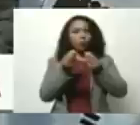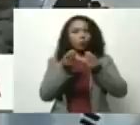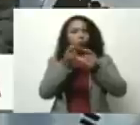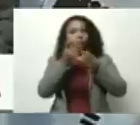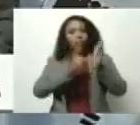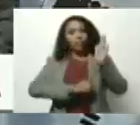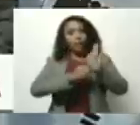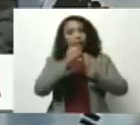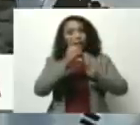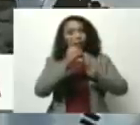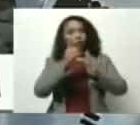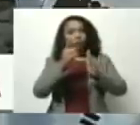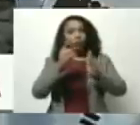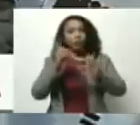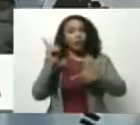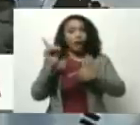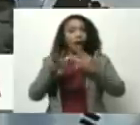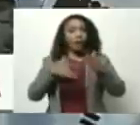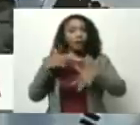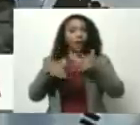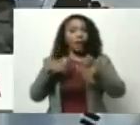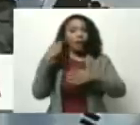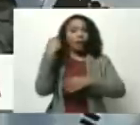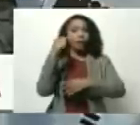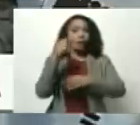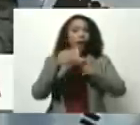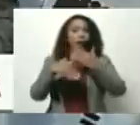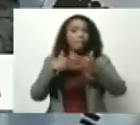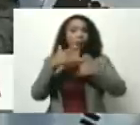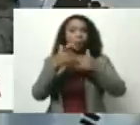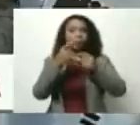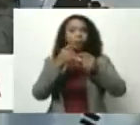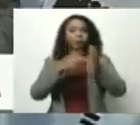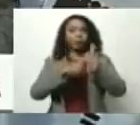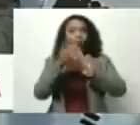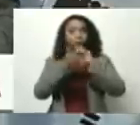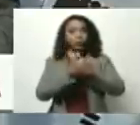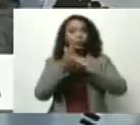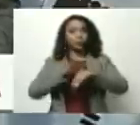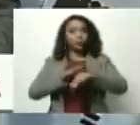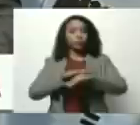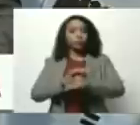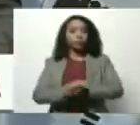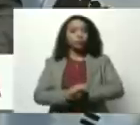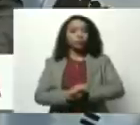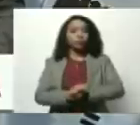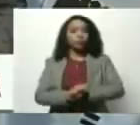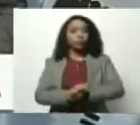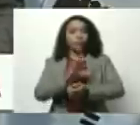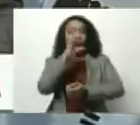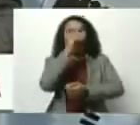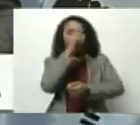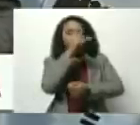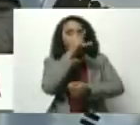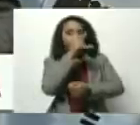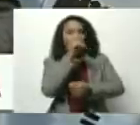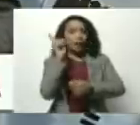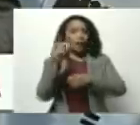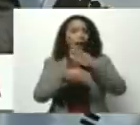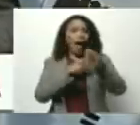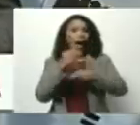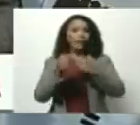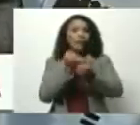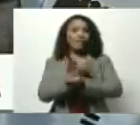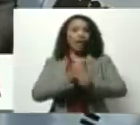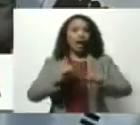de hechos negativos que se van sucediendo por ello. El acoso genera fracaso